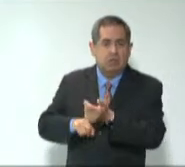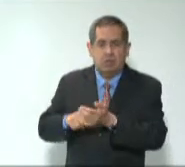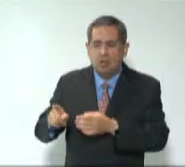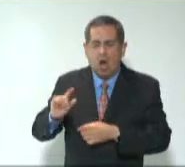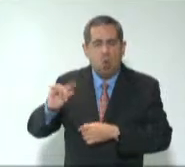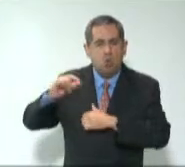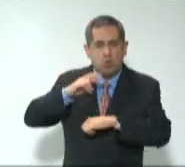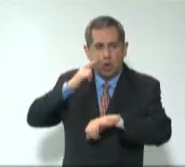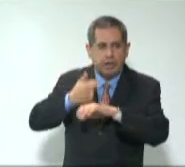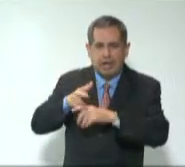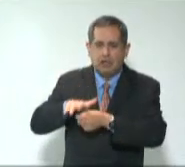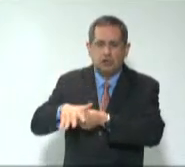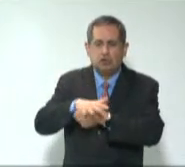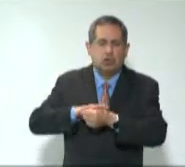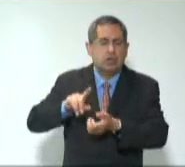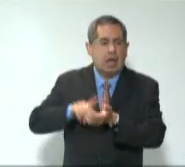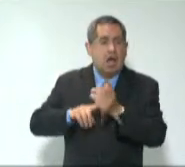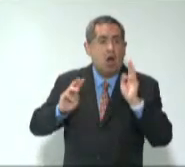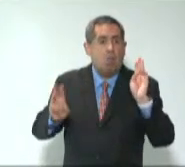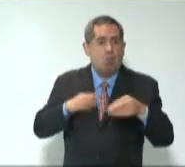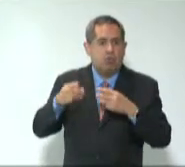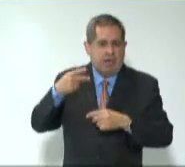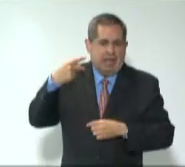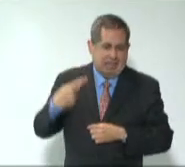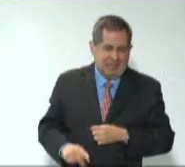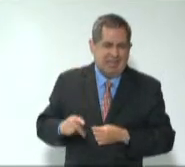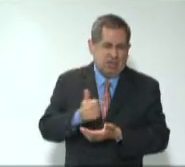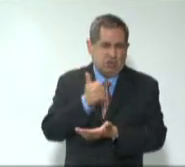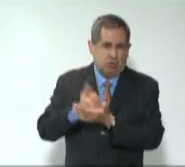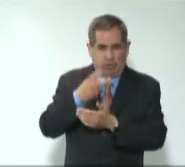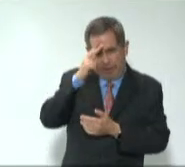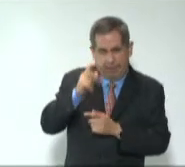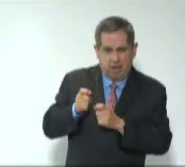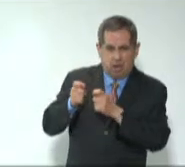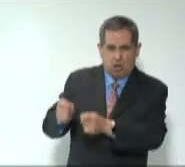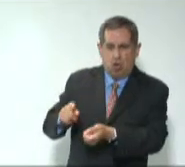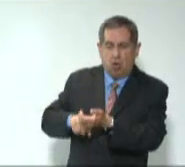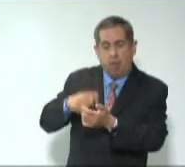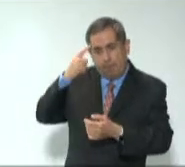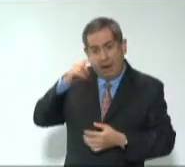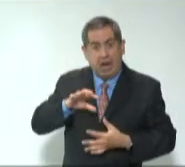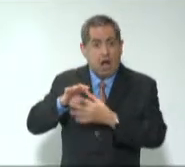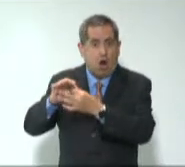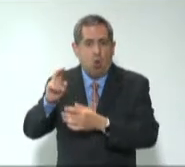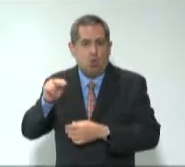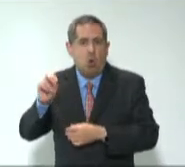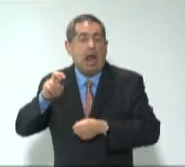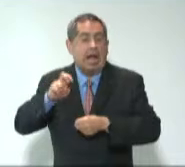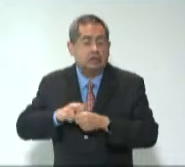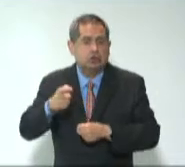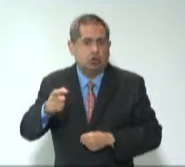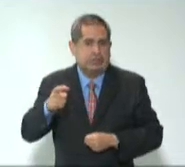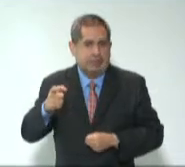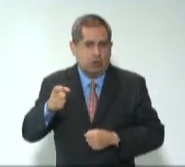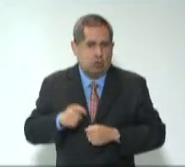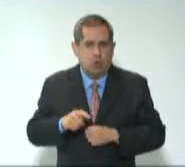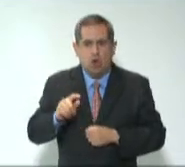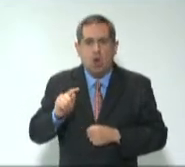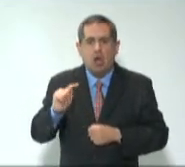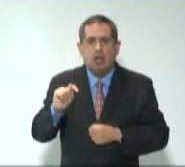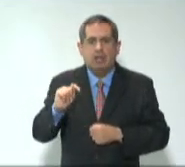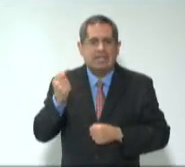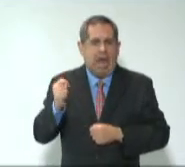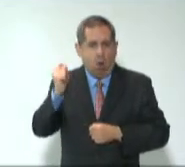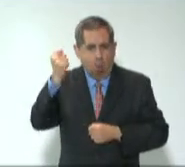autoridad de la zona patrimonio mundial natural cultural de la humanidad en sochimilco Tláhuac y